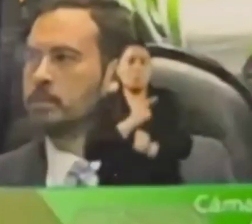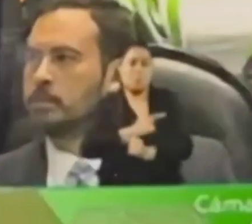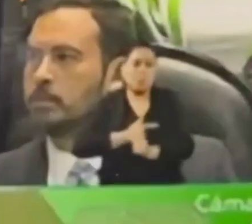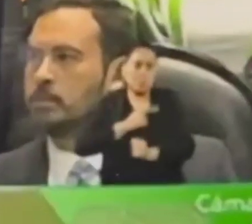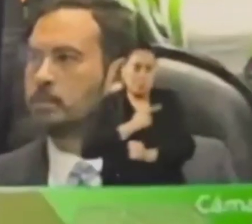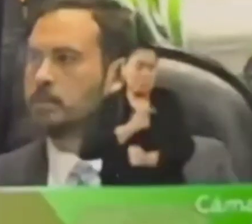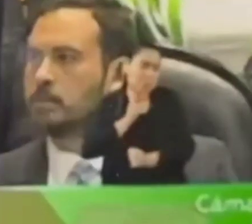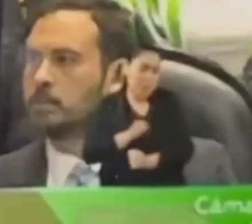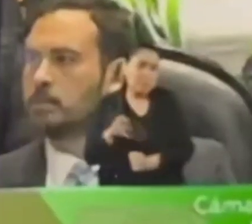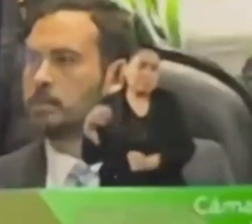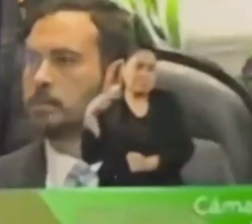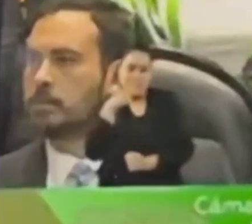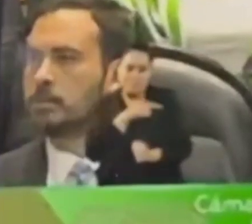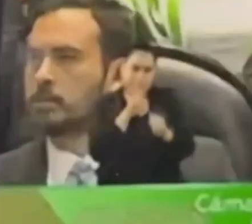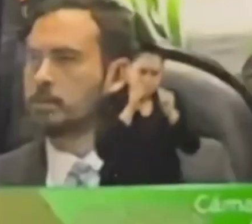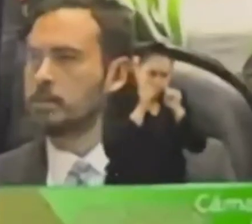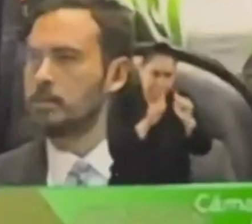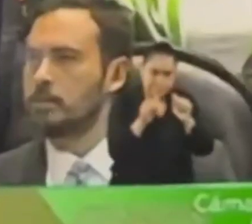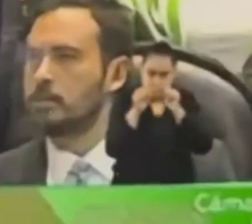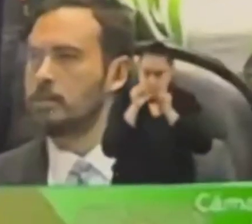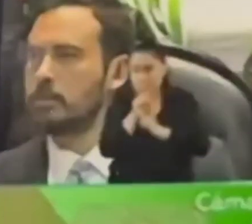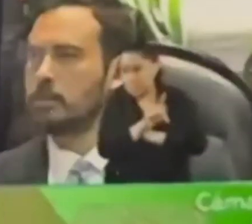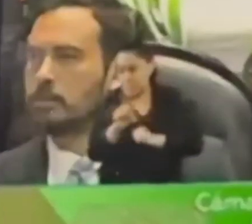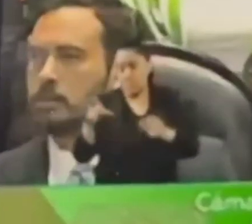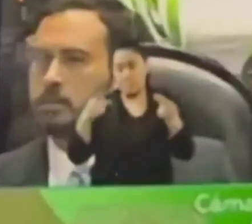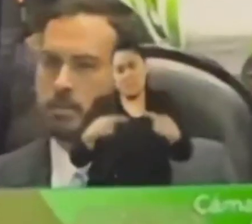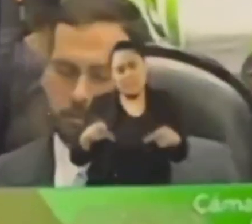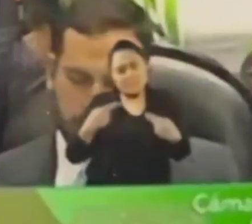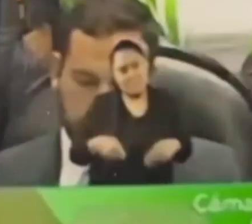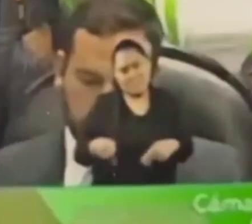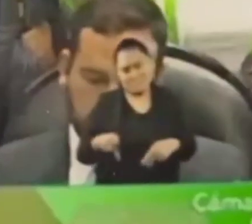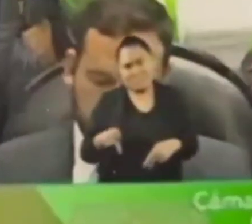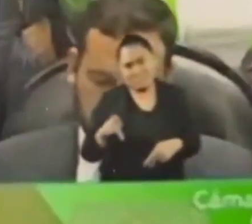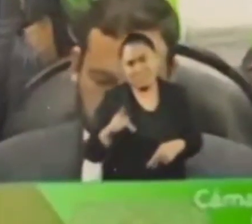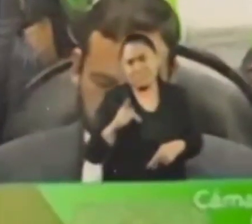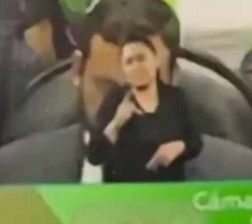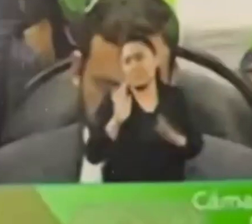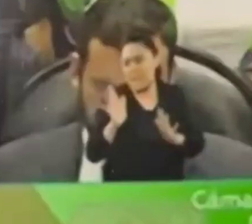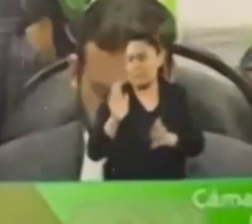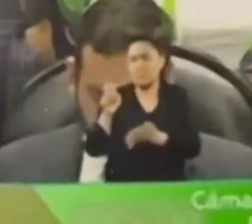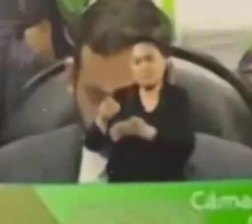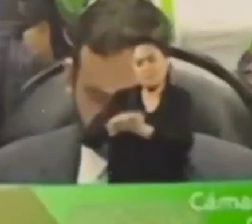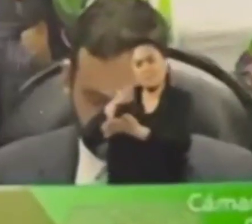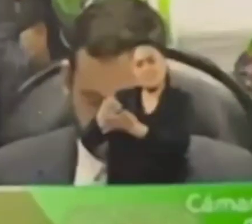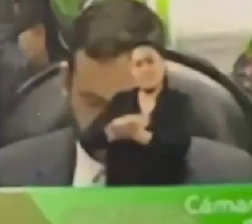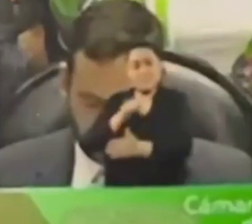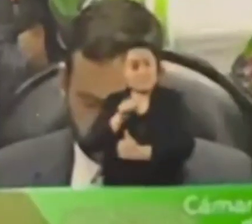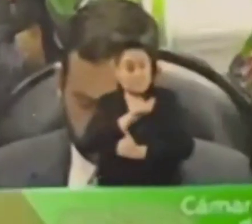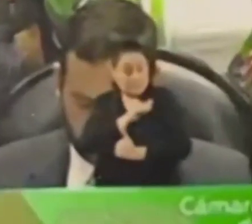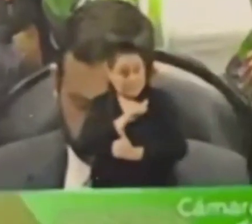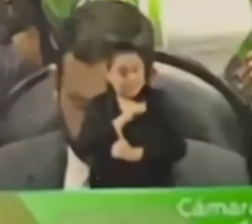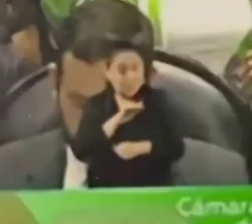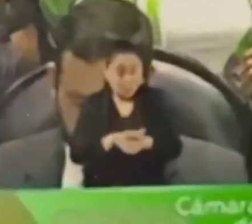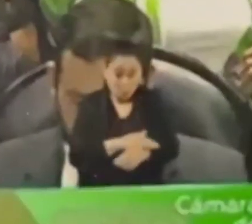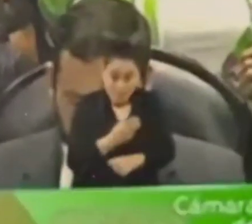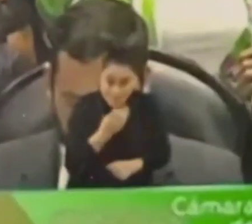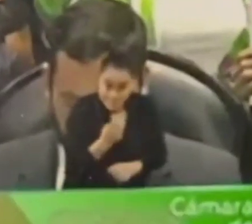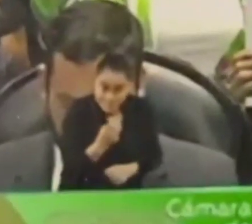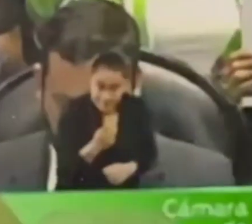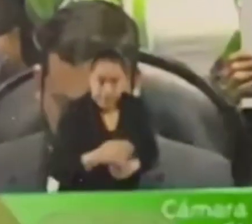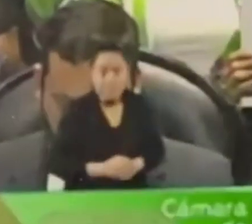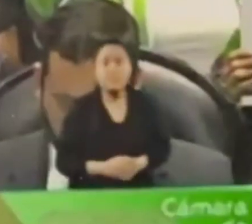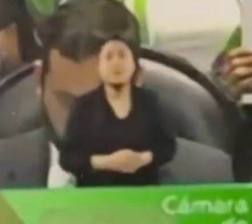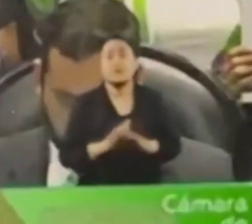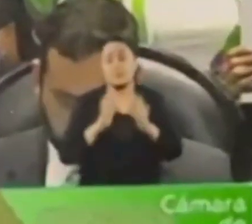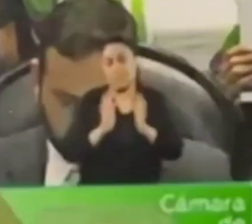eficaz, con integrantes que tienen un entrenamiento militar, y justo por esto se